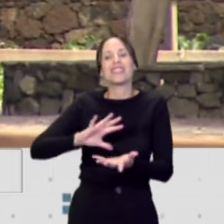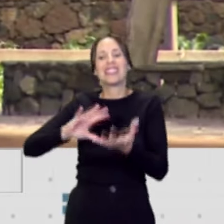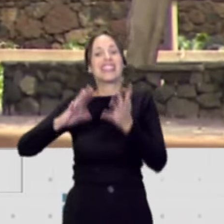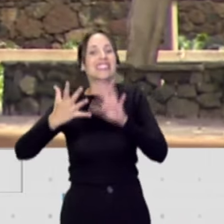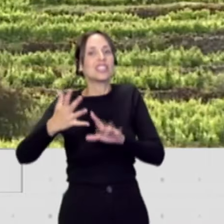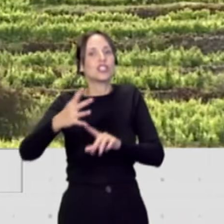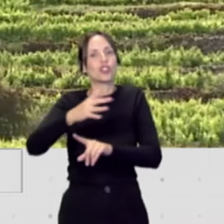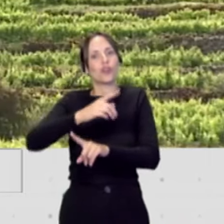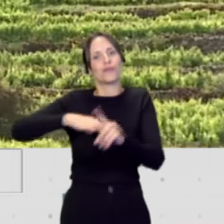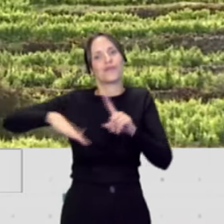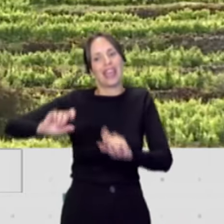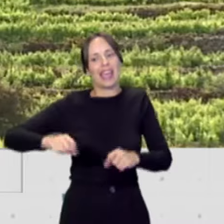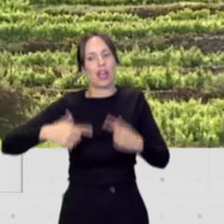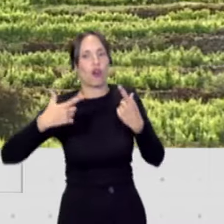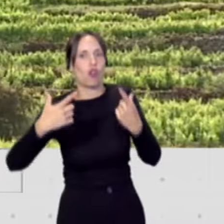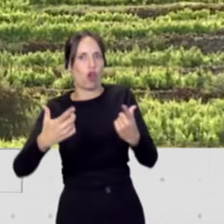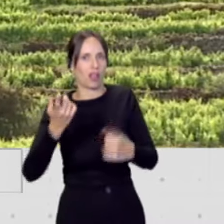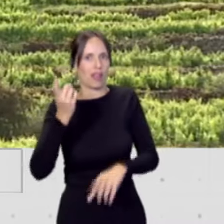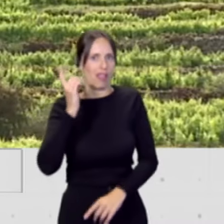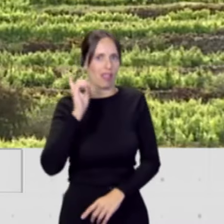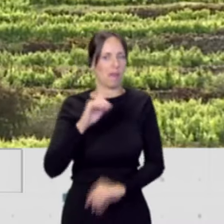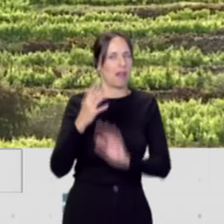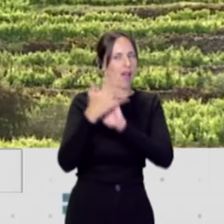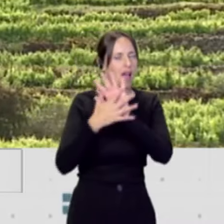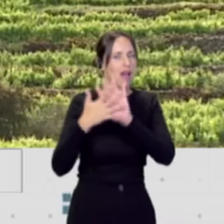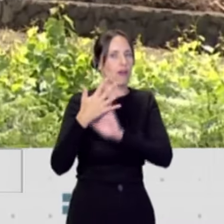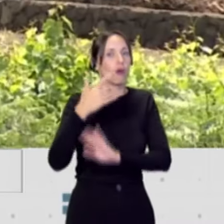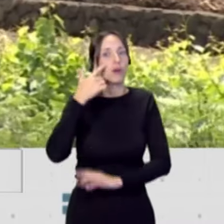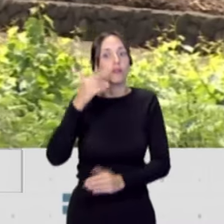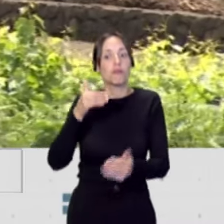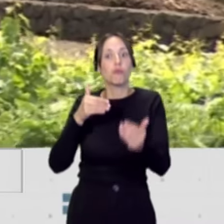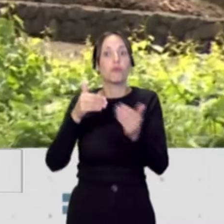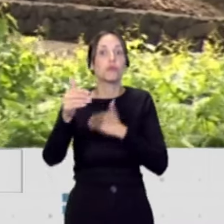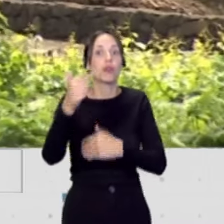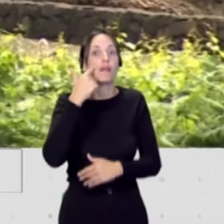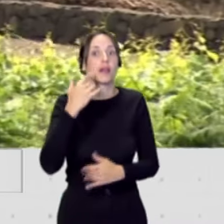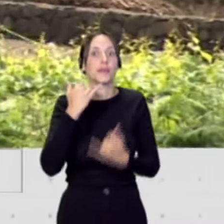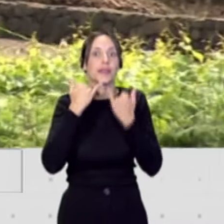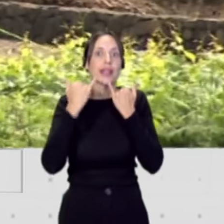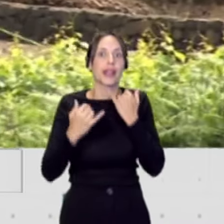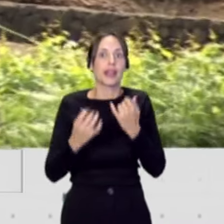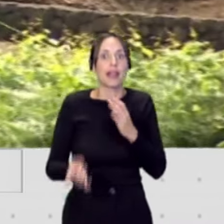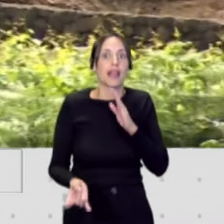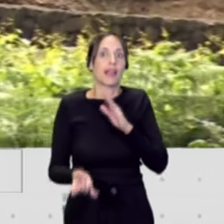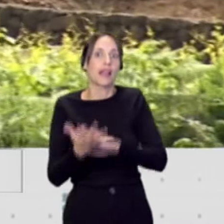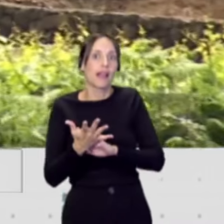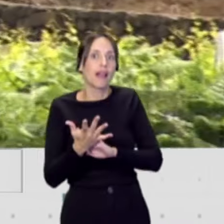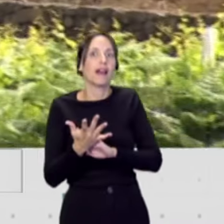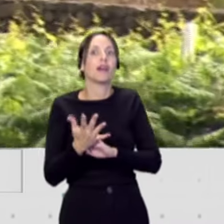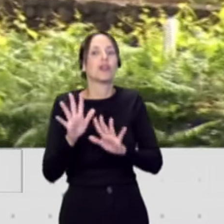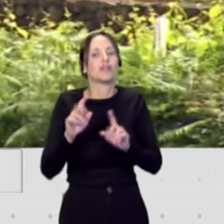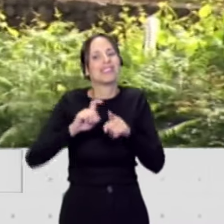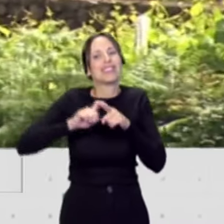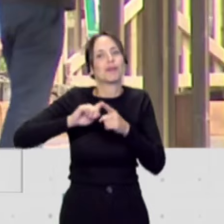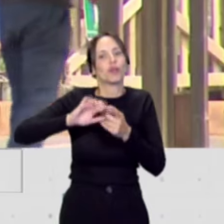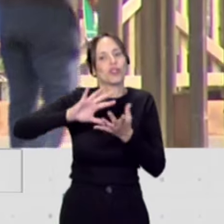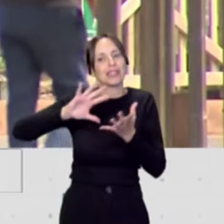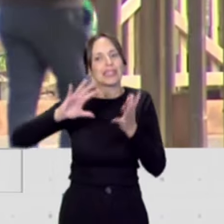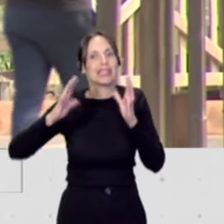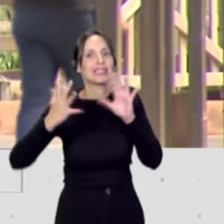para también el poder contar con generación de energía de esa transición en la que las